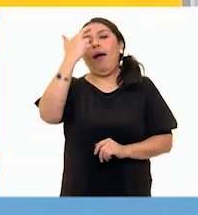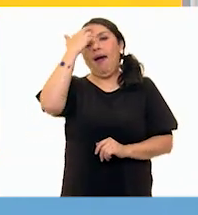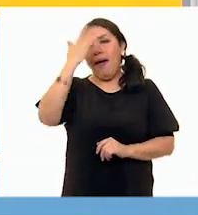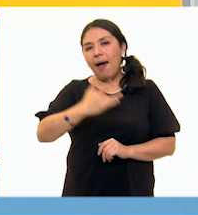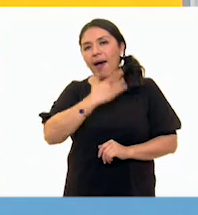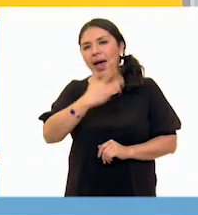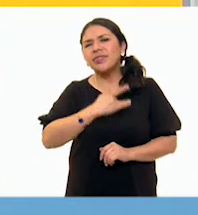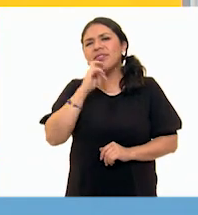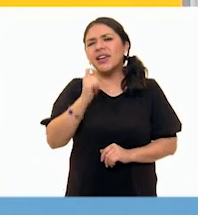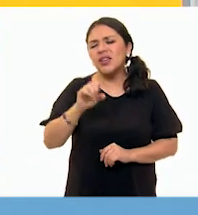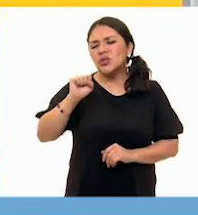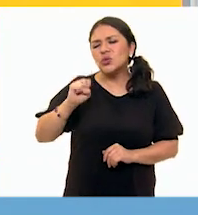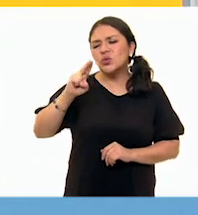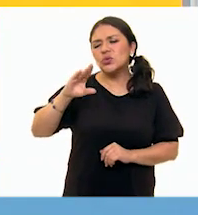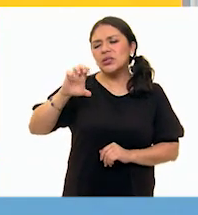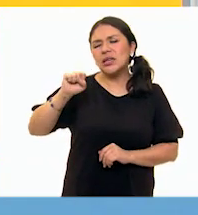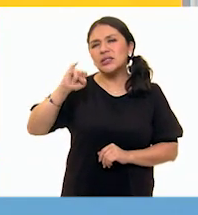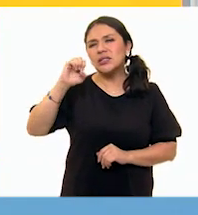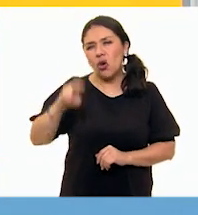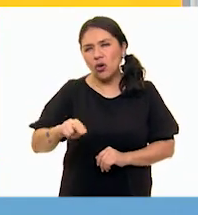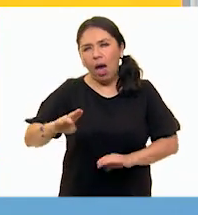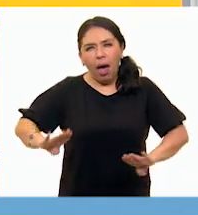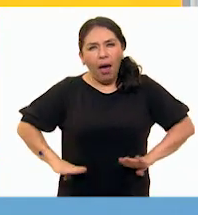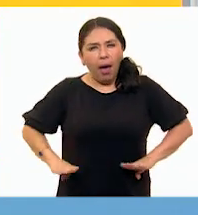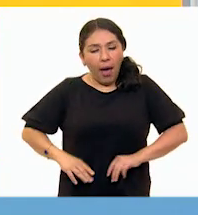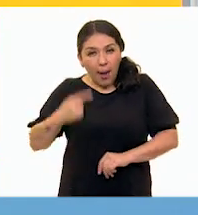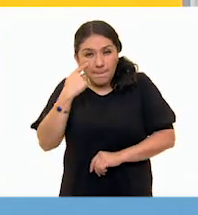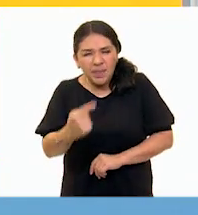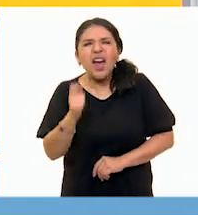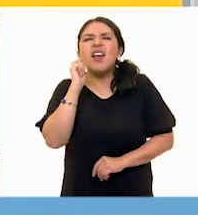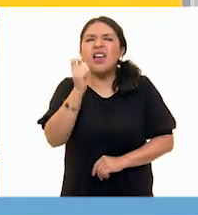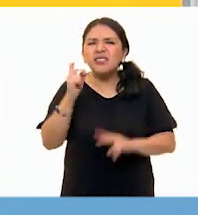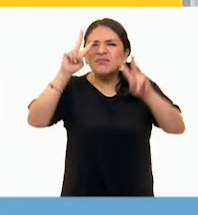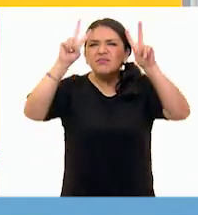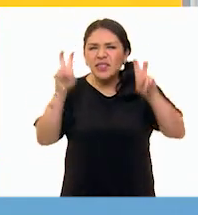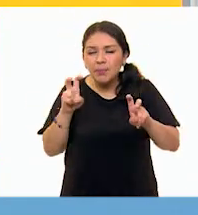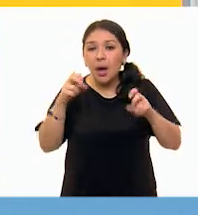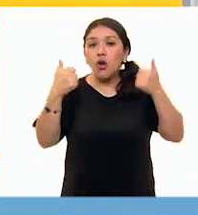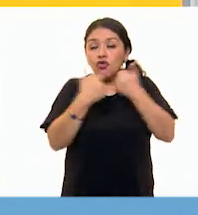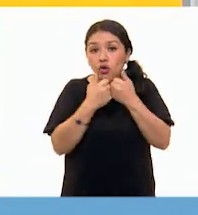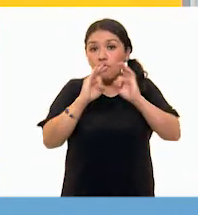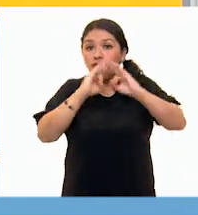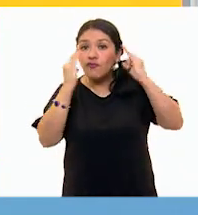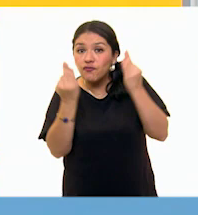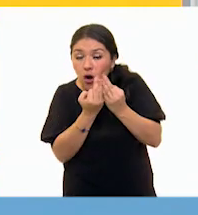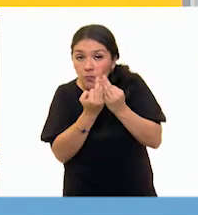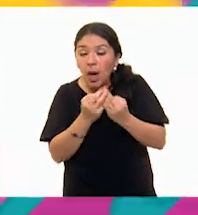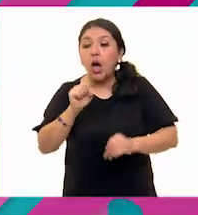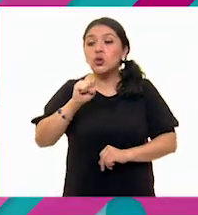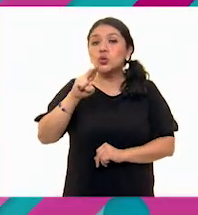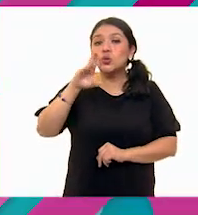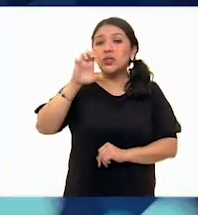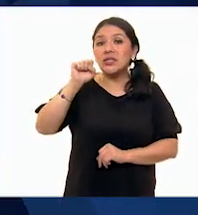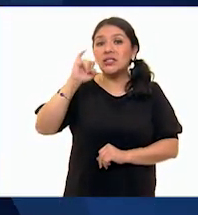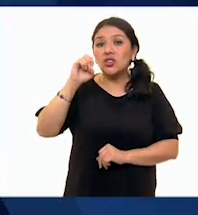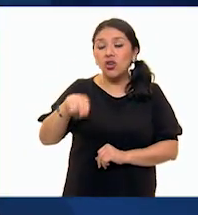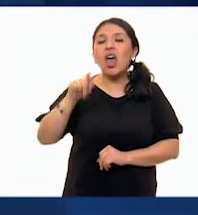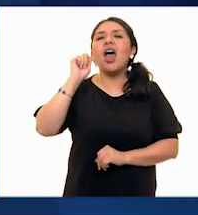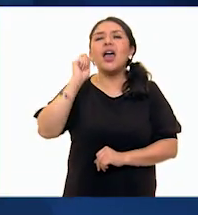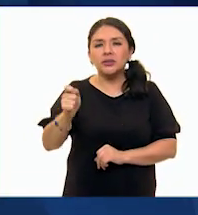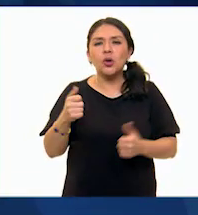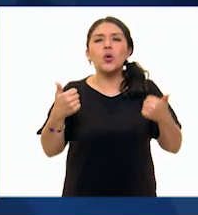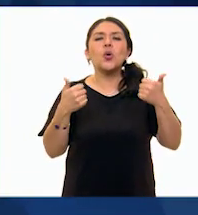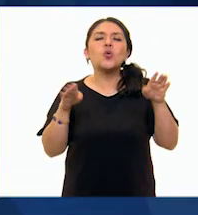qué es una sucesión. En particular, una sucesión de figuras. Una sucesión de figuras es